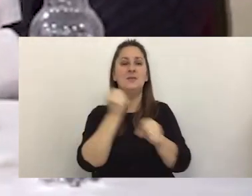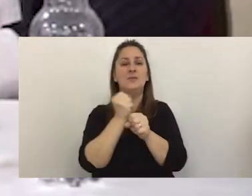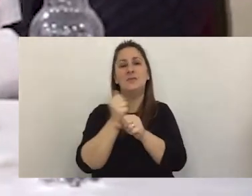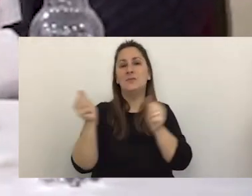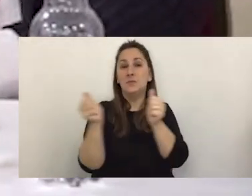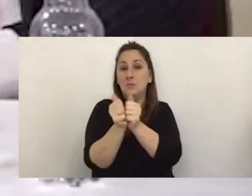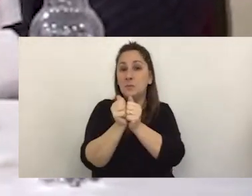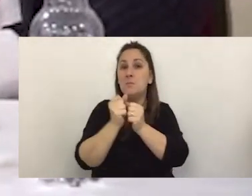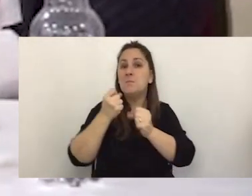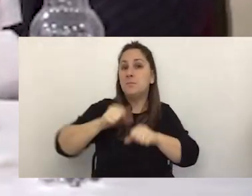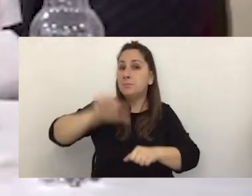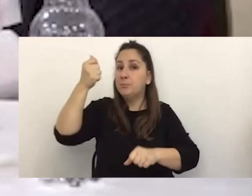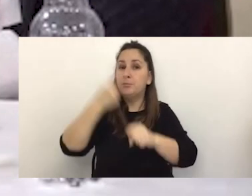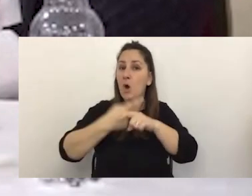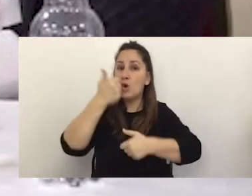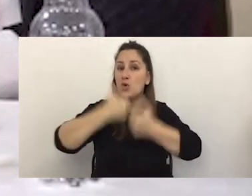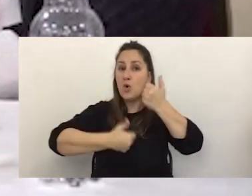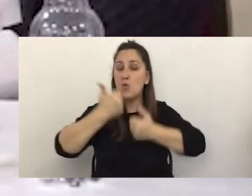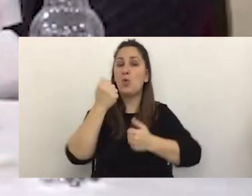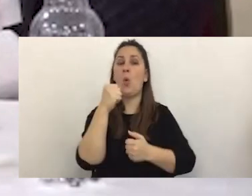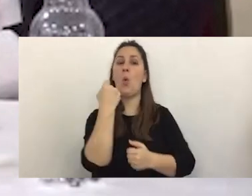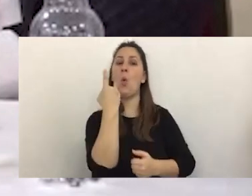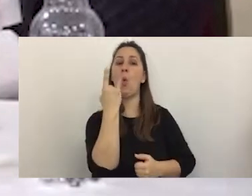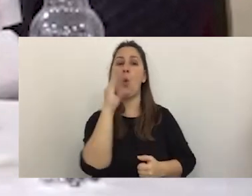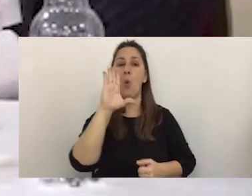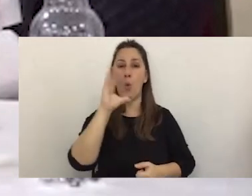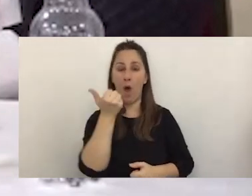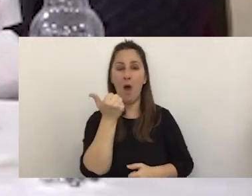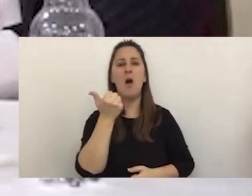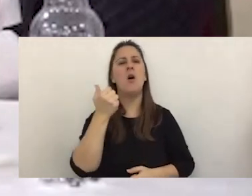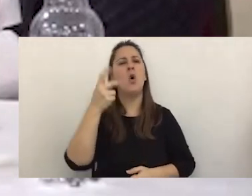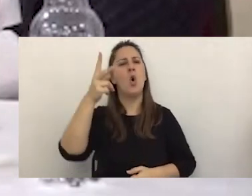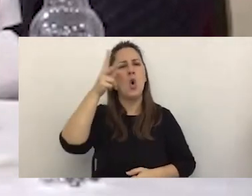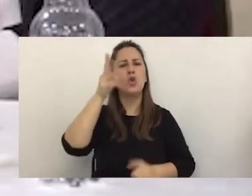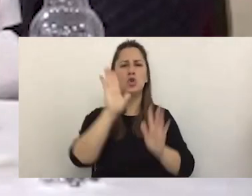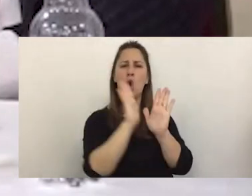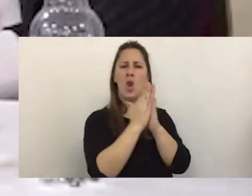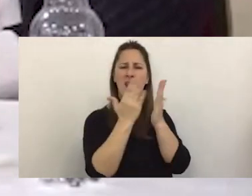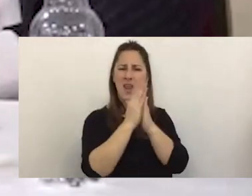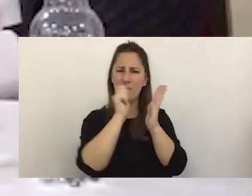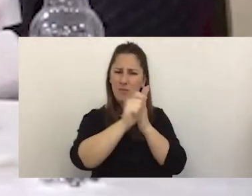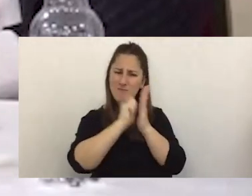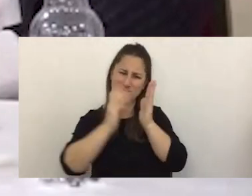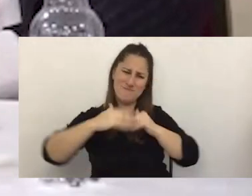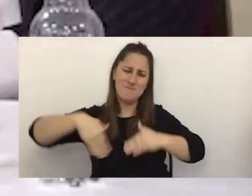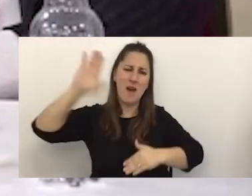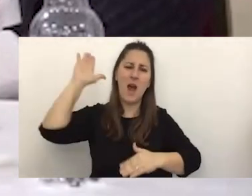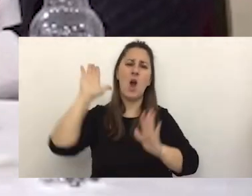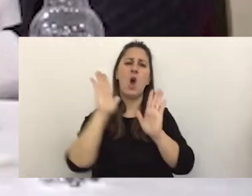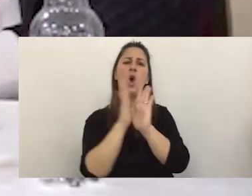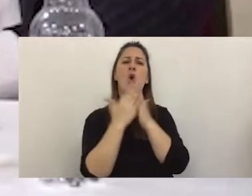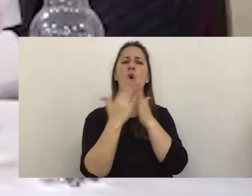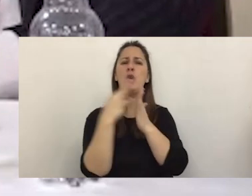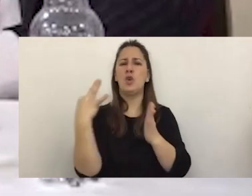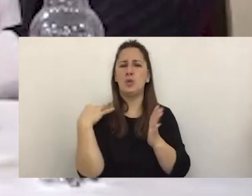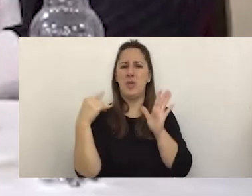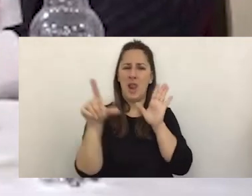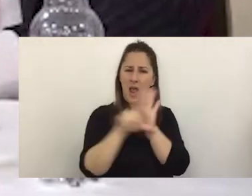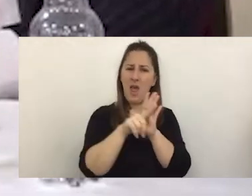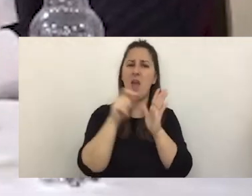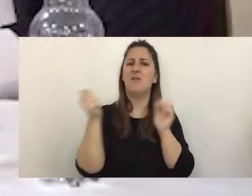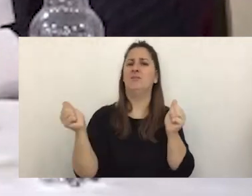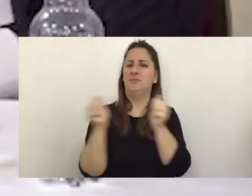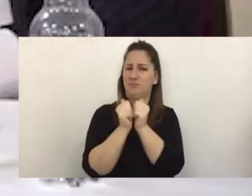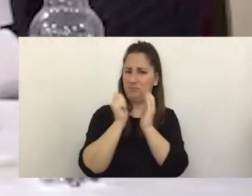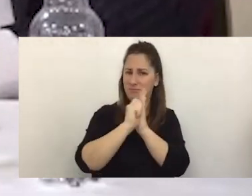en la Universidad de Buenos Aires y bueno, tiene más de 8 libros escritos, es coautor del Código Civil de la Ley.